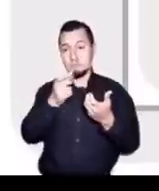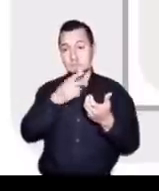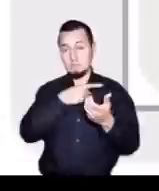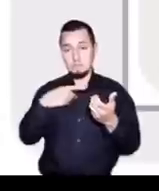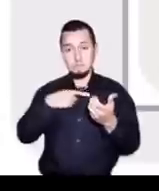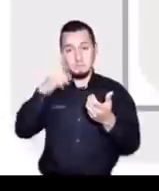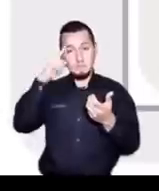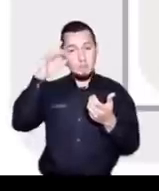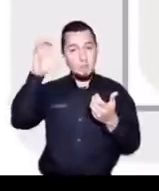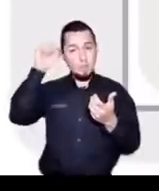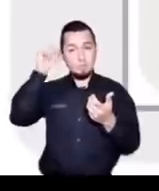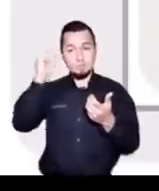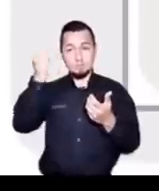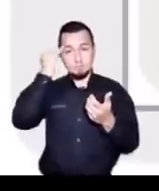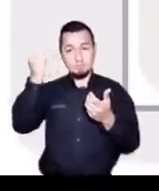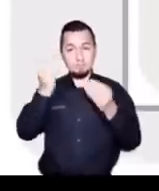pasos peatonales seguros.